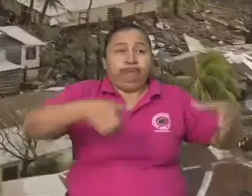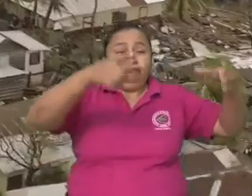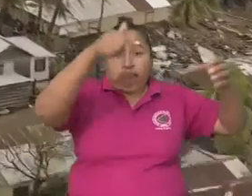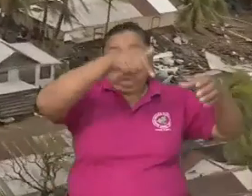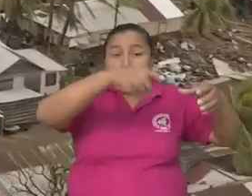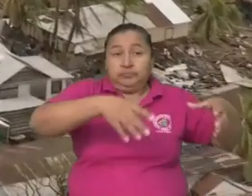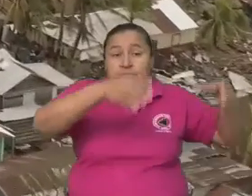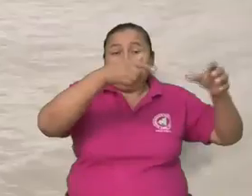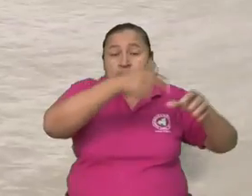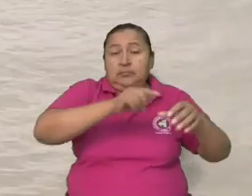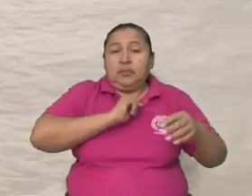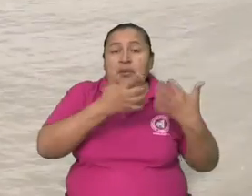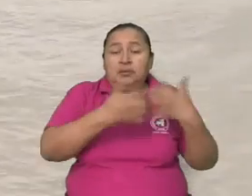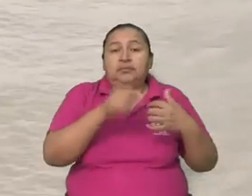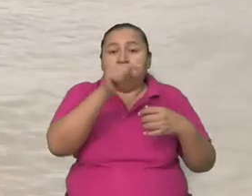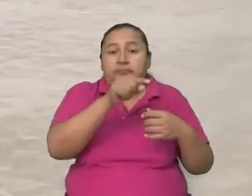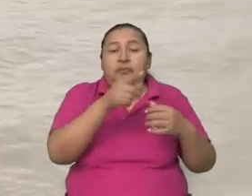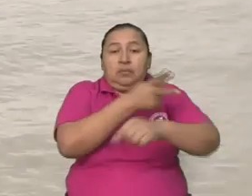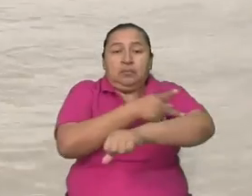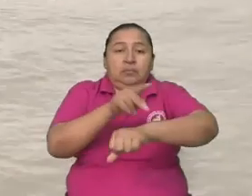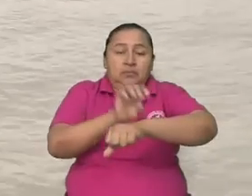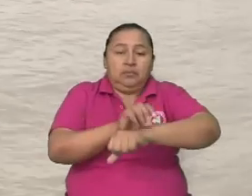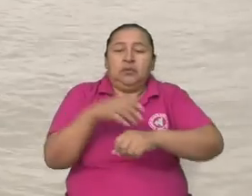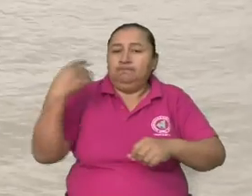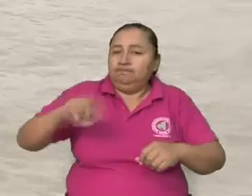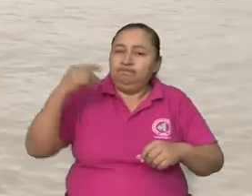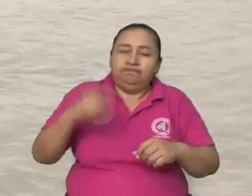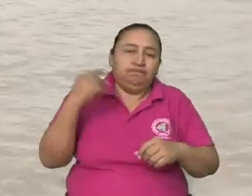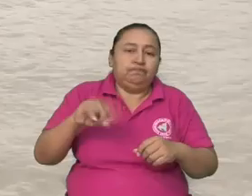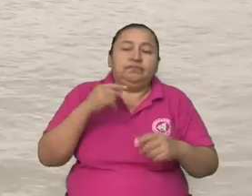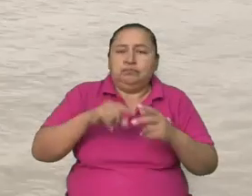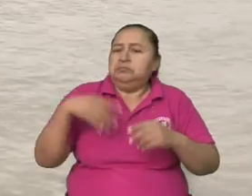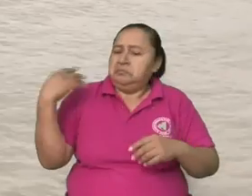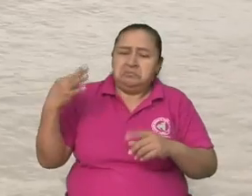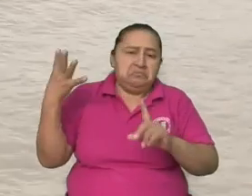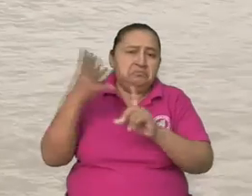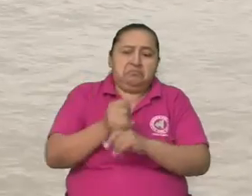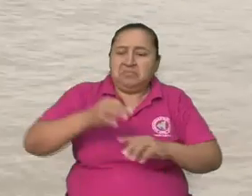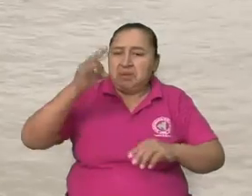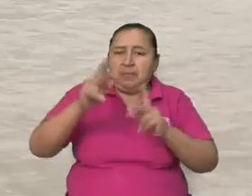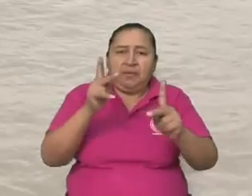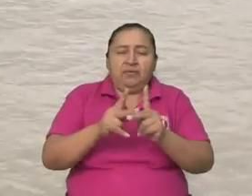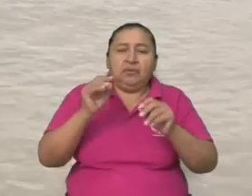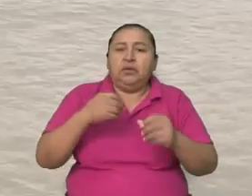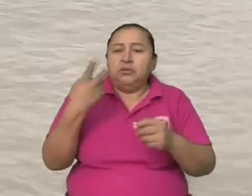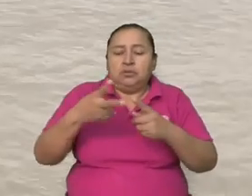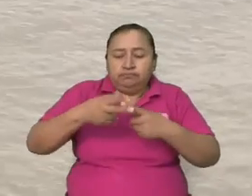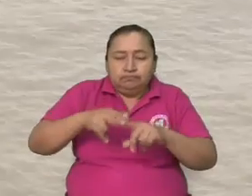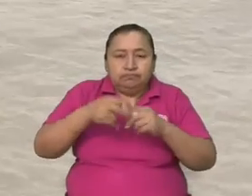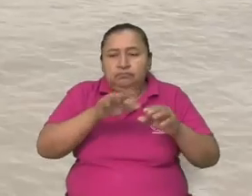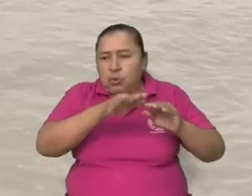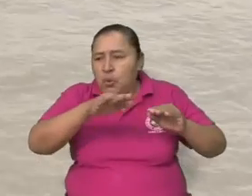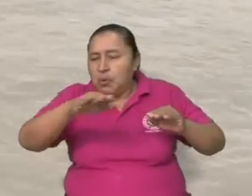planta hidroeléctrica ahí en Puerto Cabezas. Y se cumplió en tiempo y forma, solo reparamos un pedazo